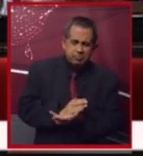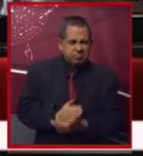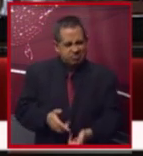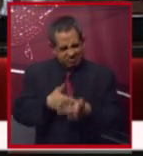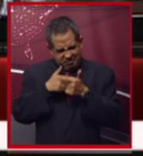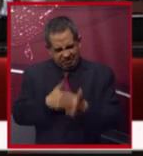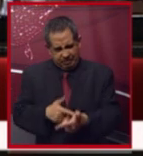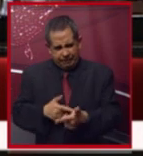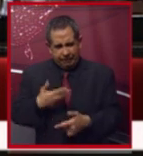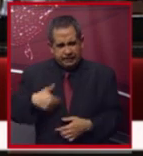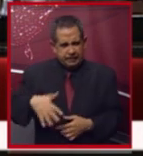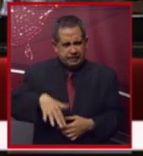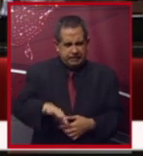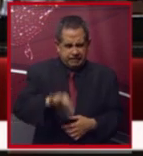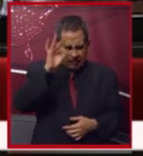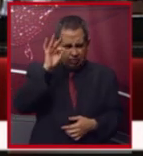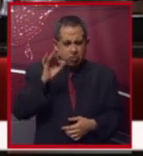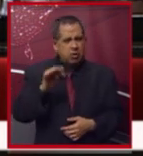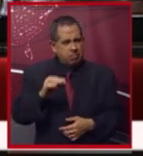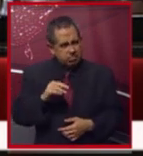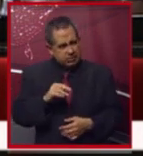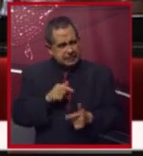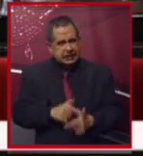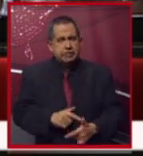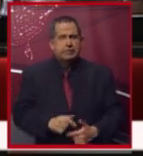a los nuestros.